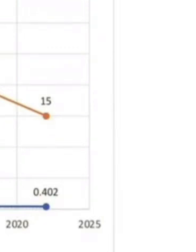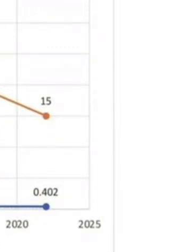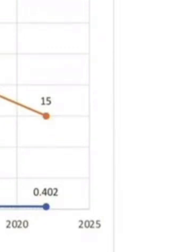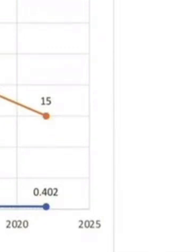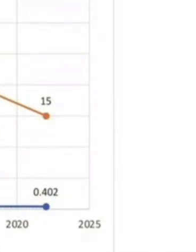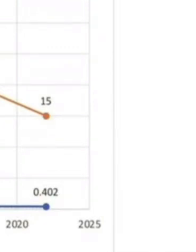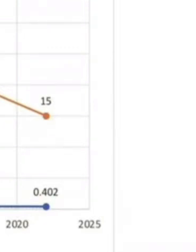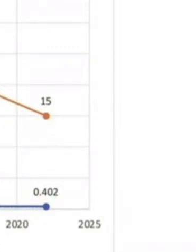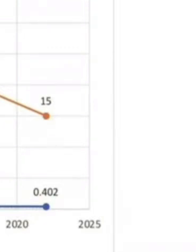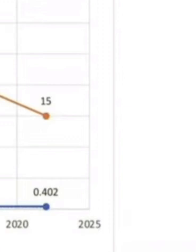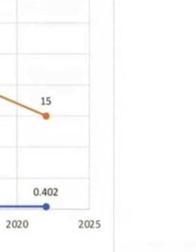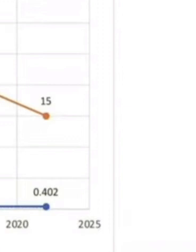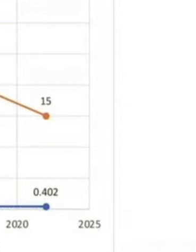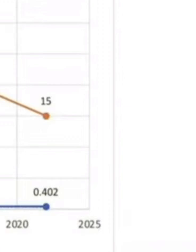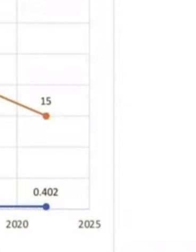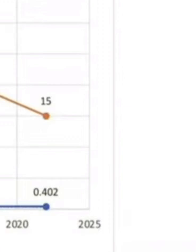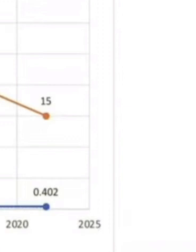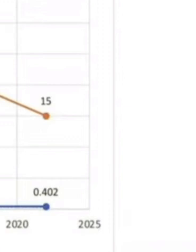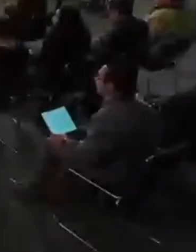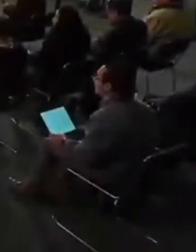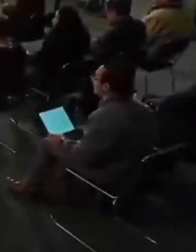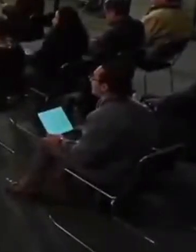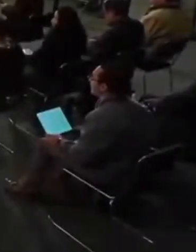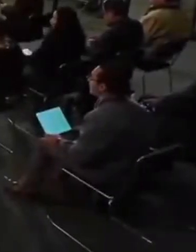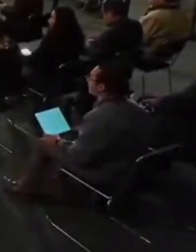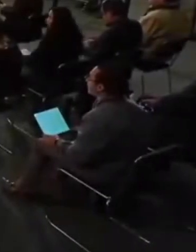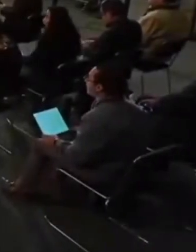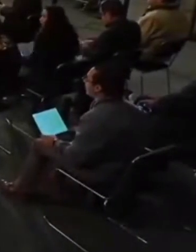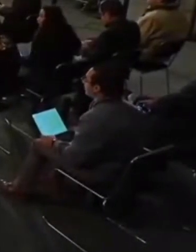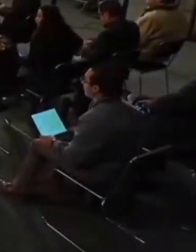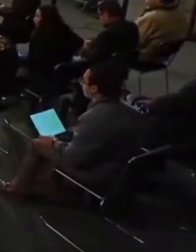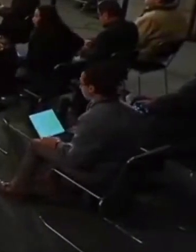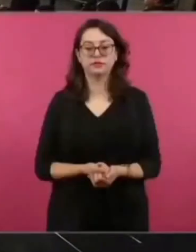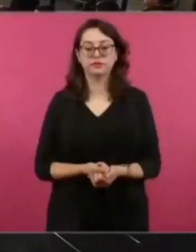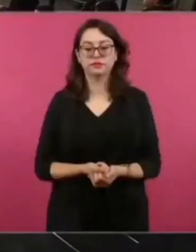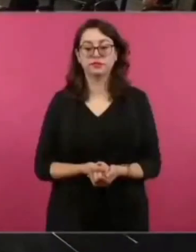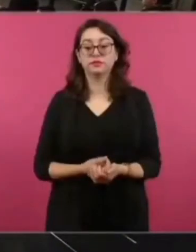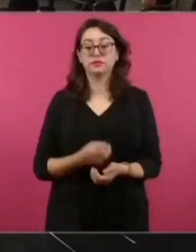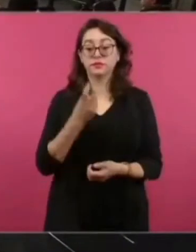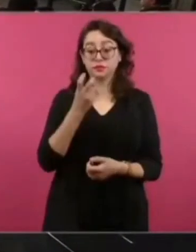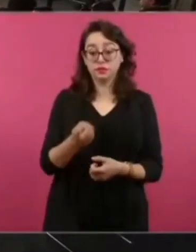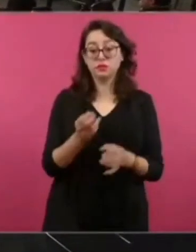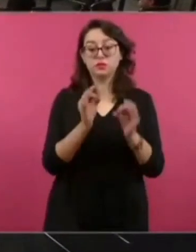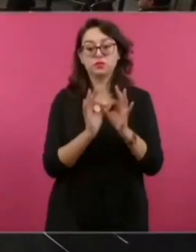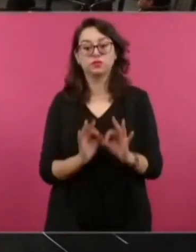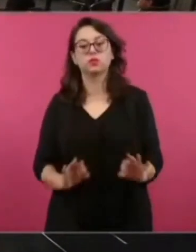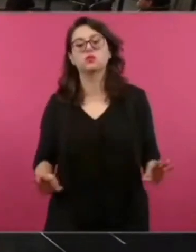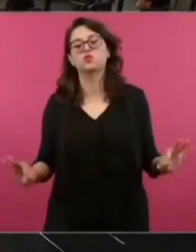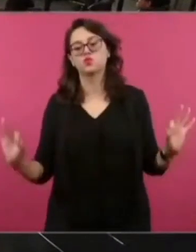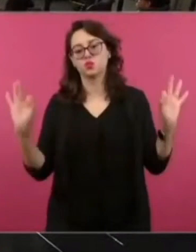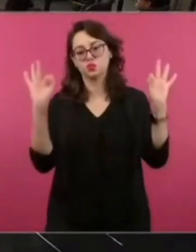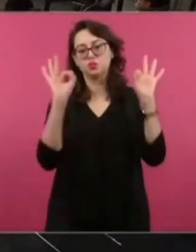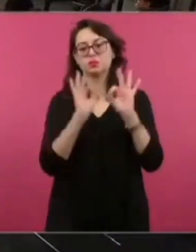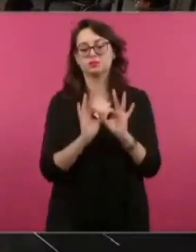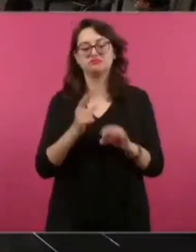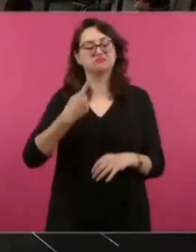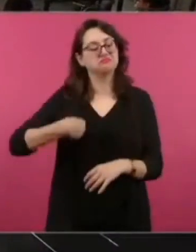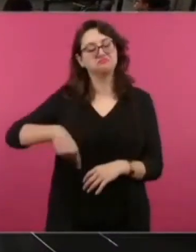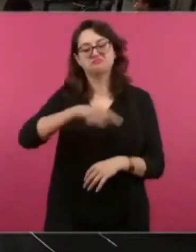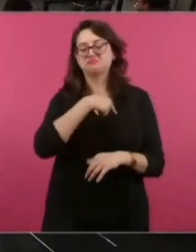Y vamos a continuar. Y estoy seguro que en la encuesta